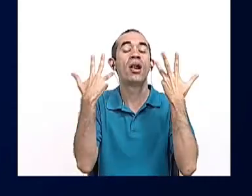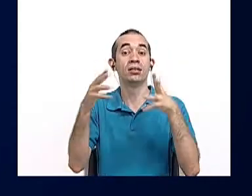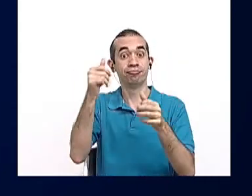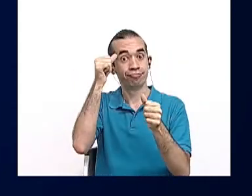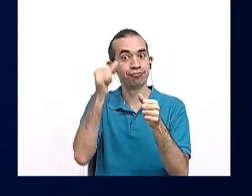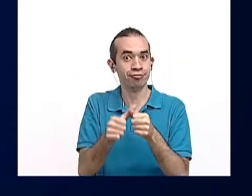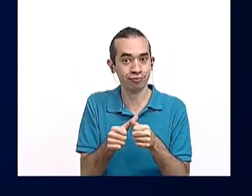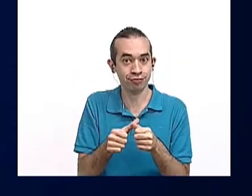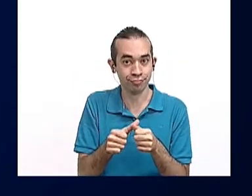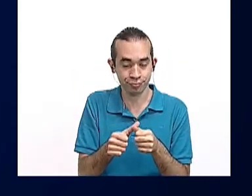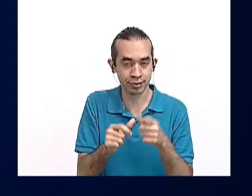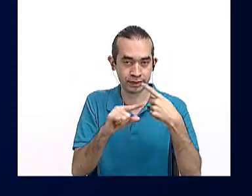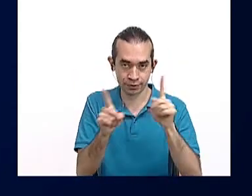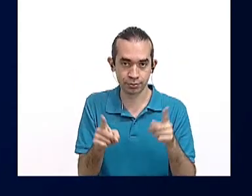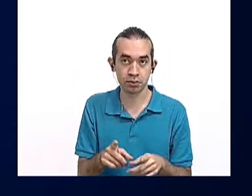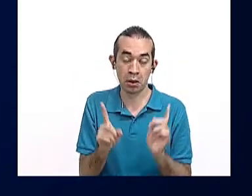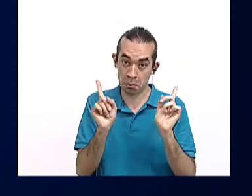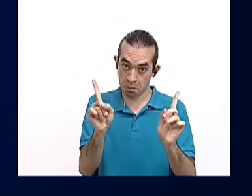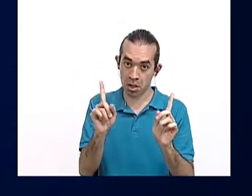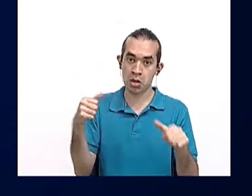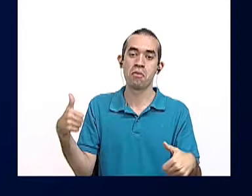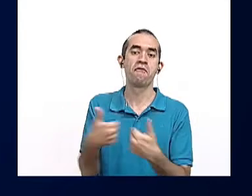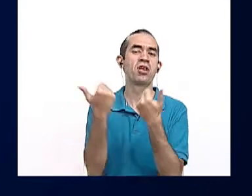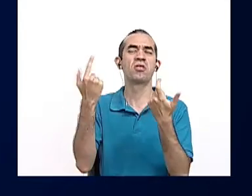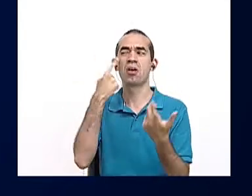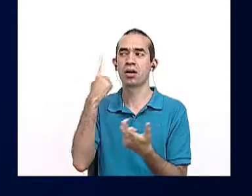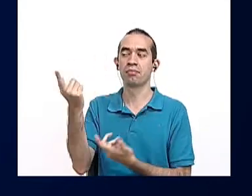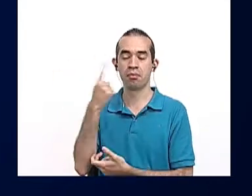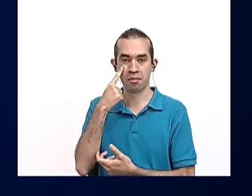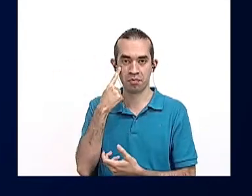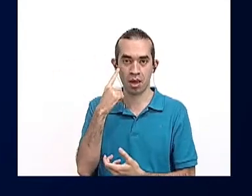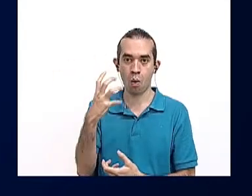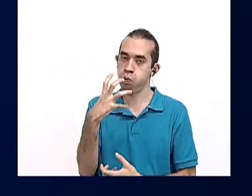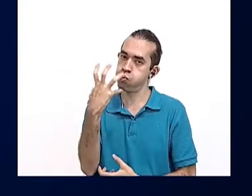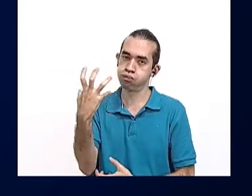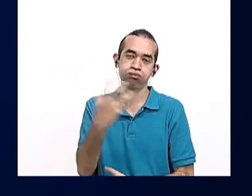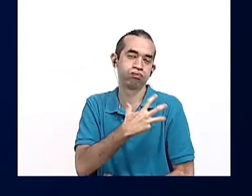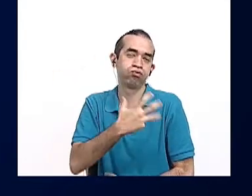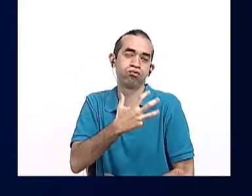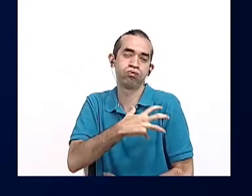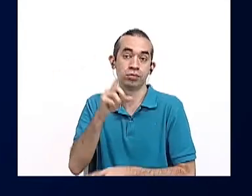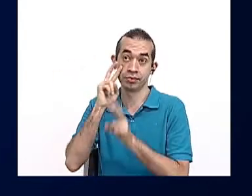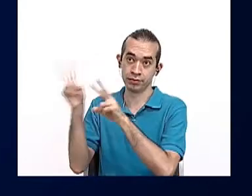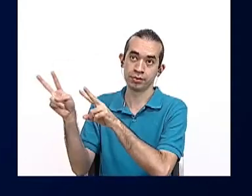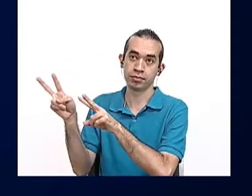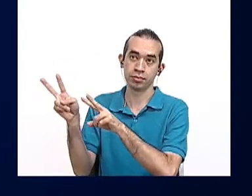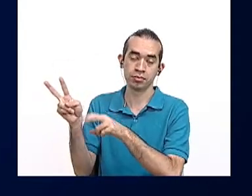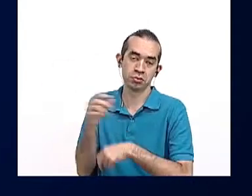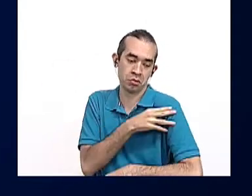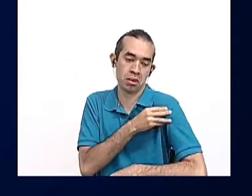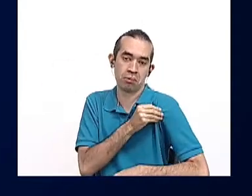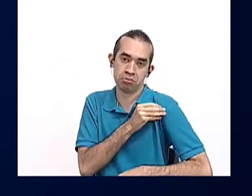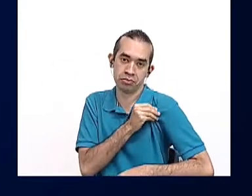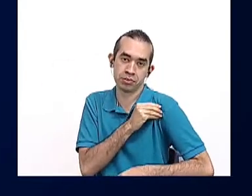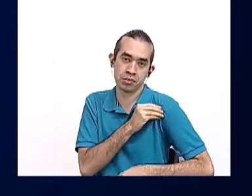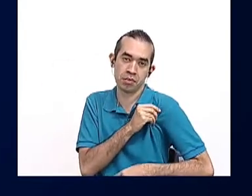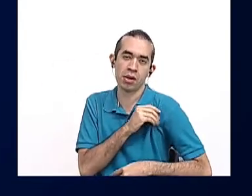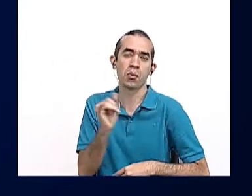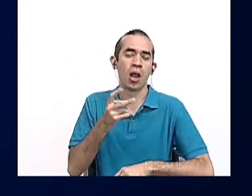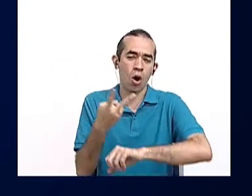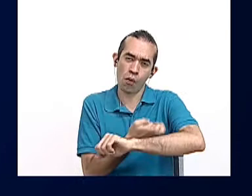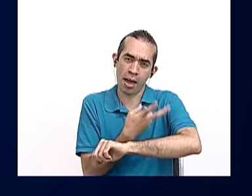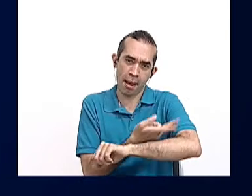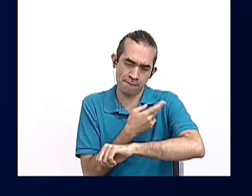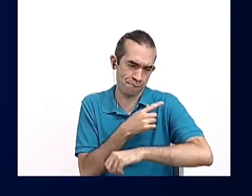diferencia. Pero este reto consiste en frotar el globo, por ejemplo, contra lana o con